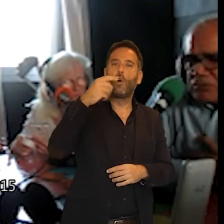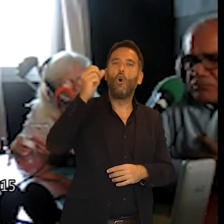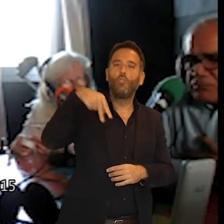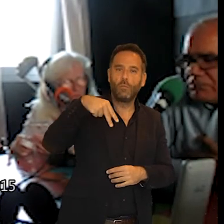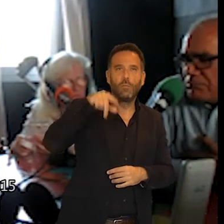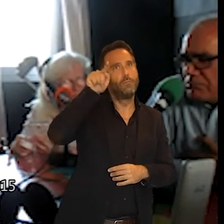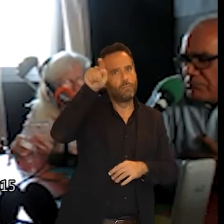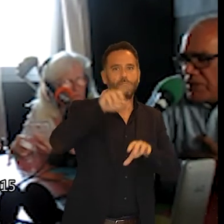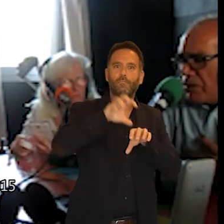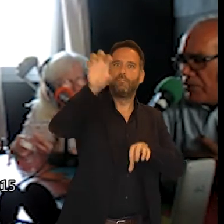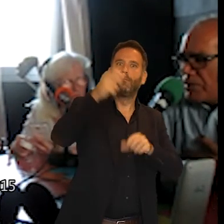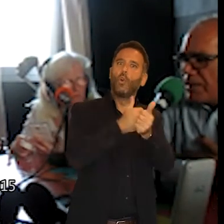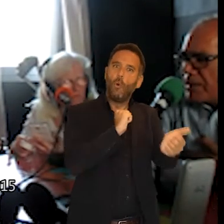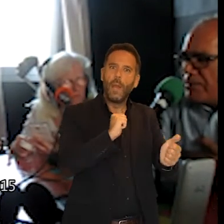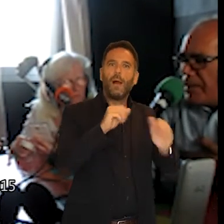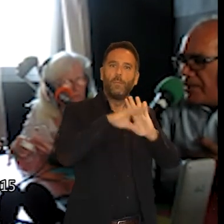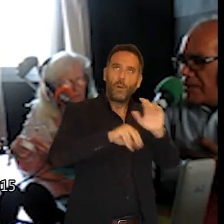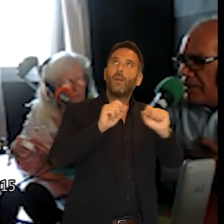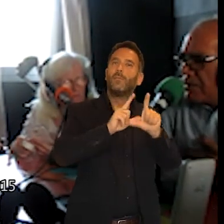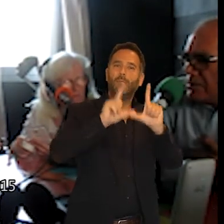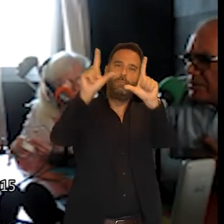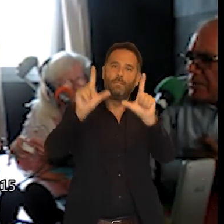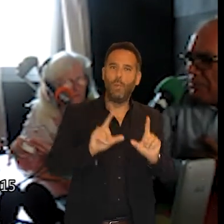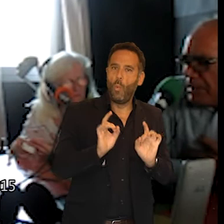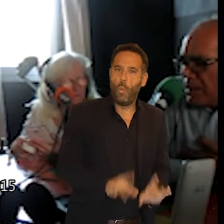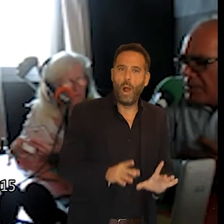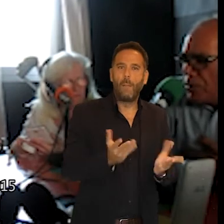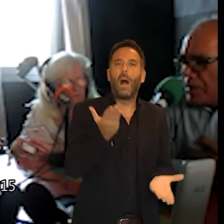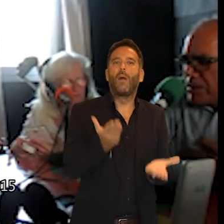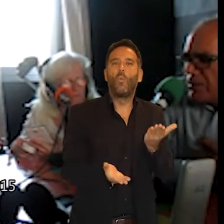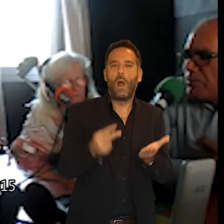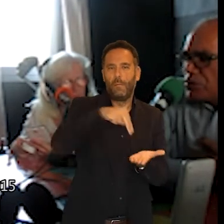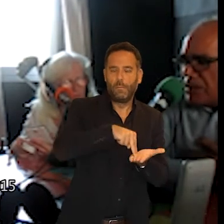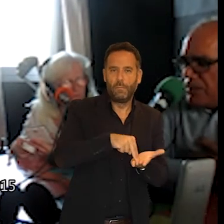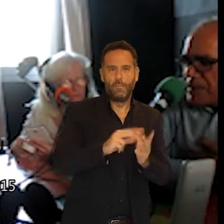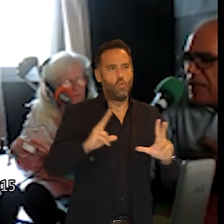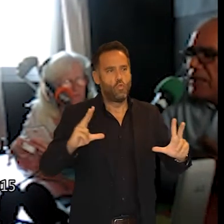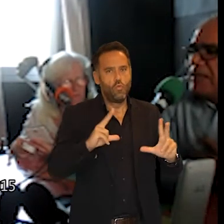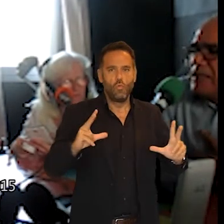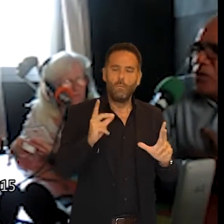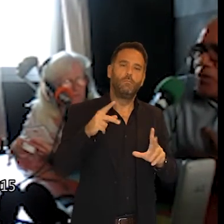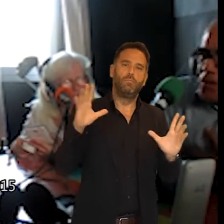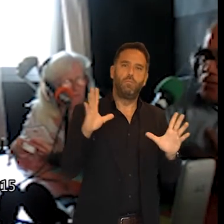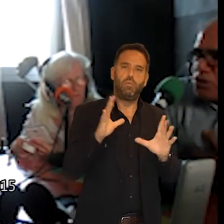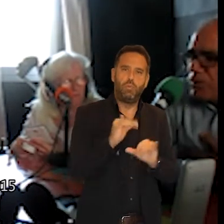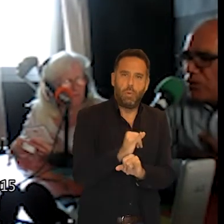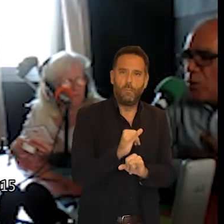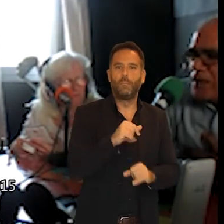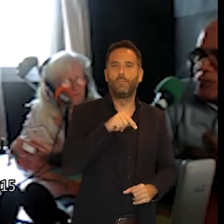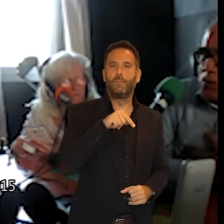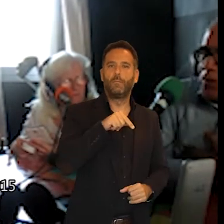En la edición de este año de La Báscula, pues uno de los equipos que ha estado